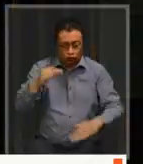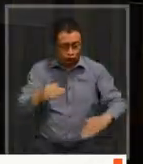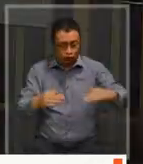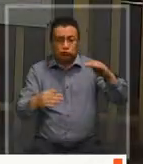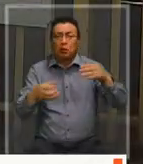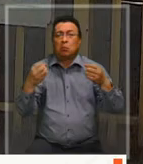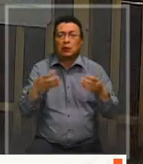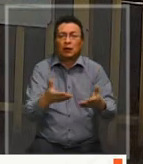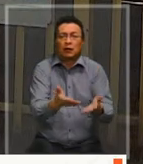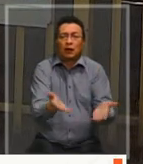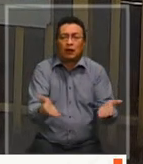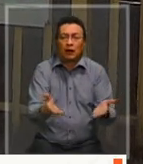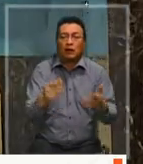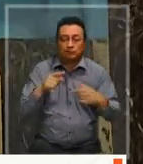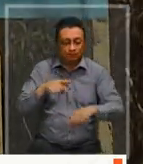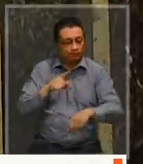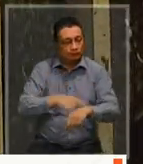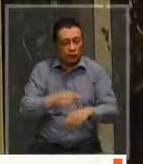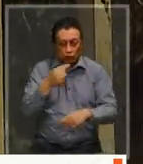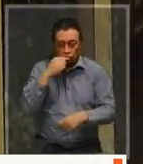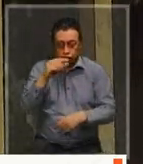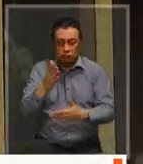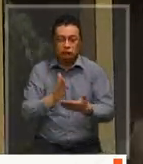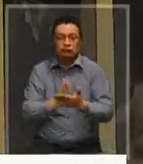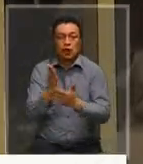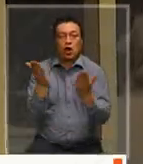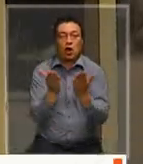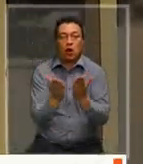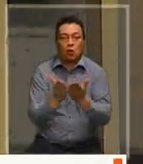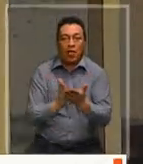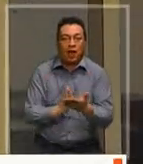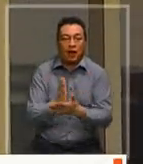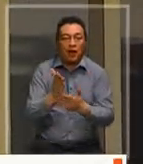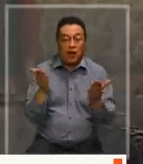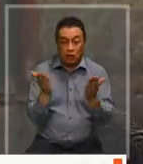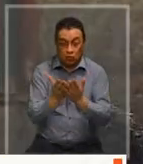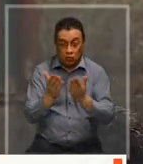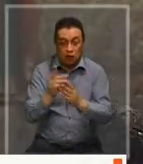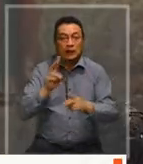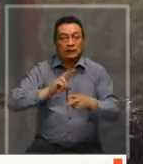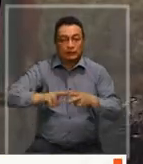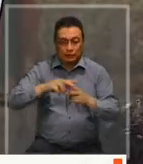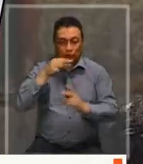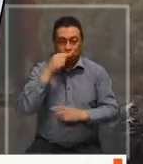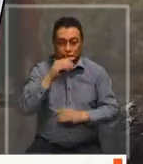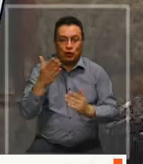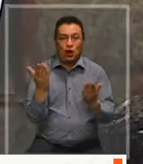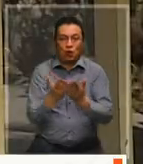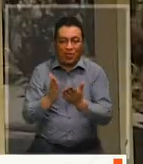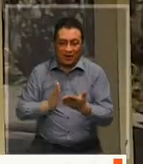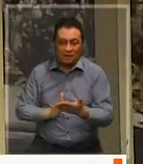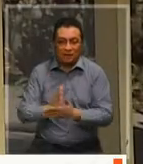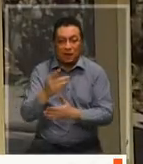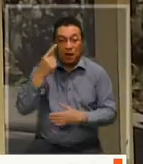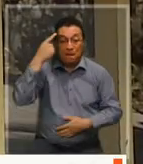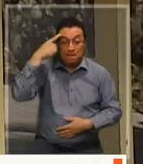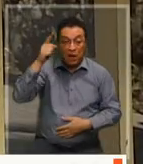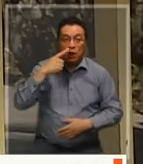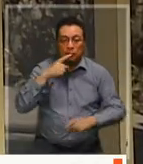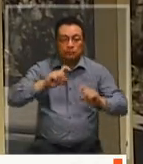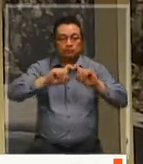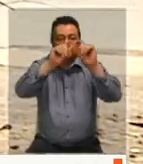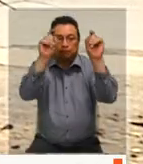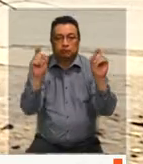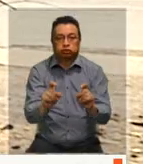la educación cuenta regresiva para entrar a clases siendo de estudiantes se preparan para comenzar el año escolar pero con incertidumbre